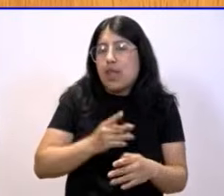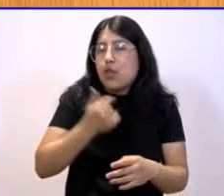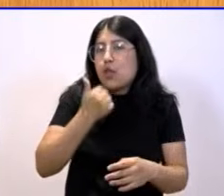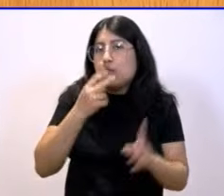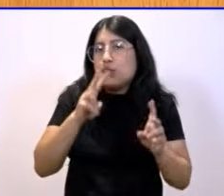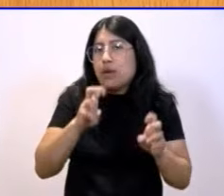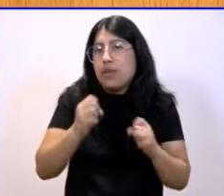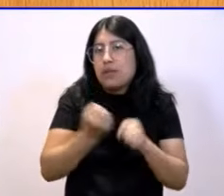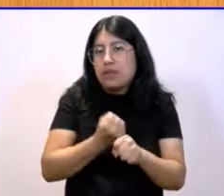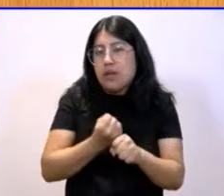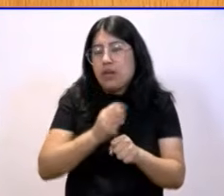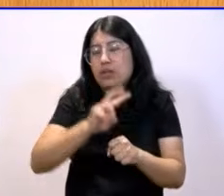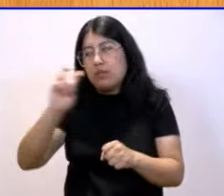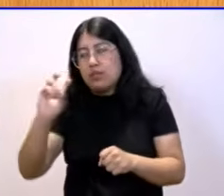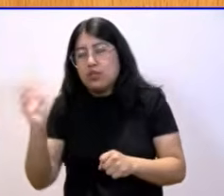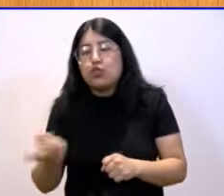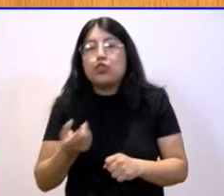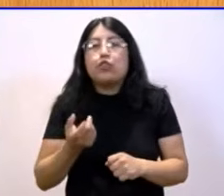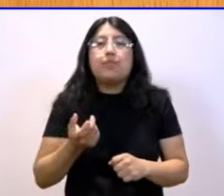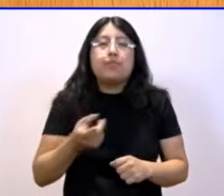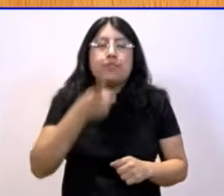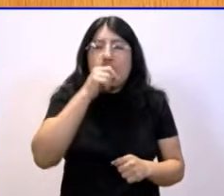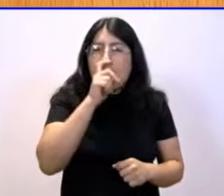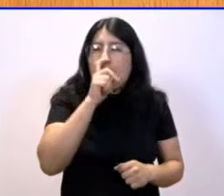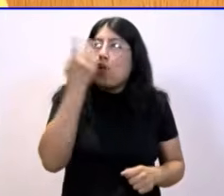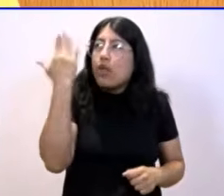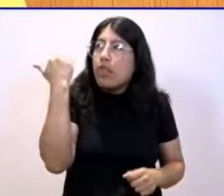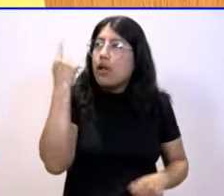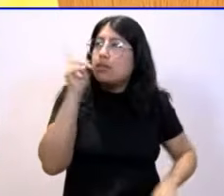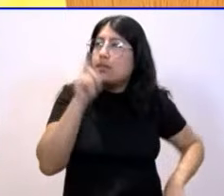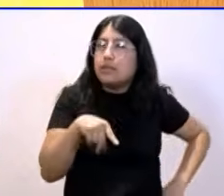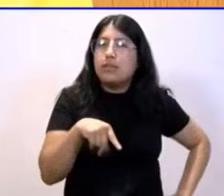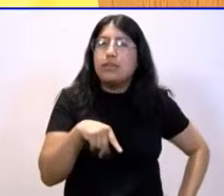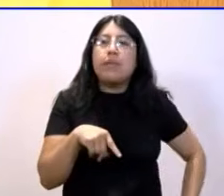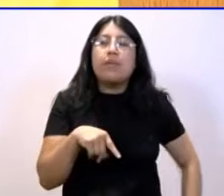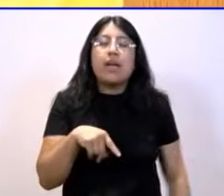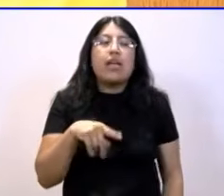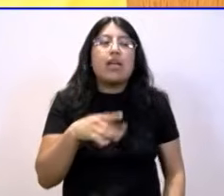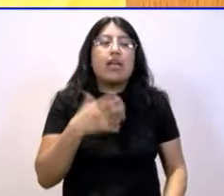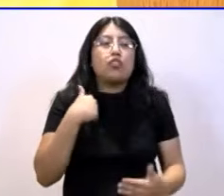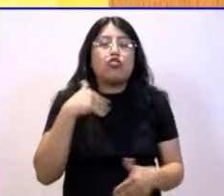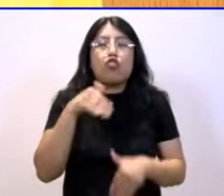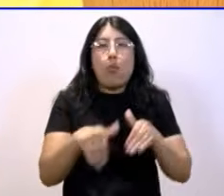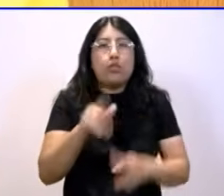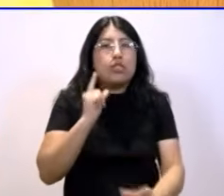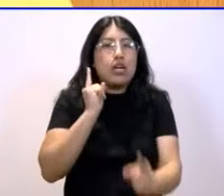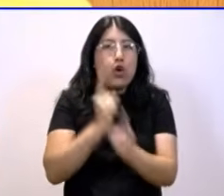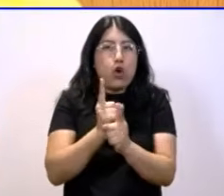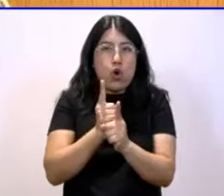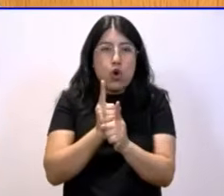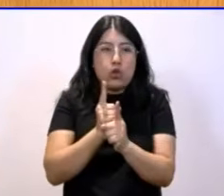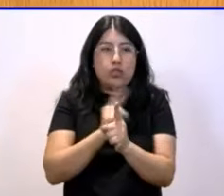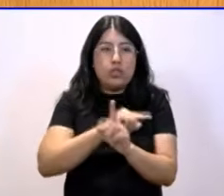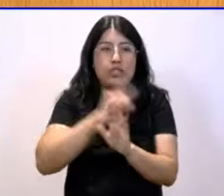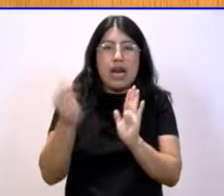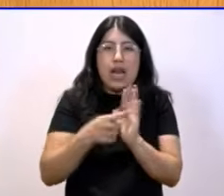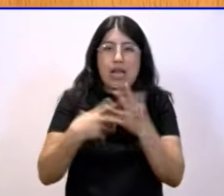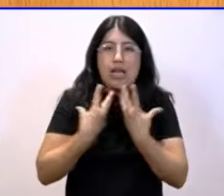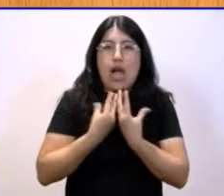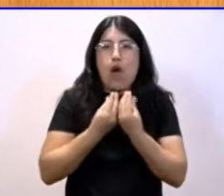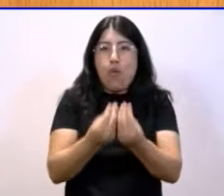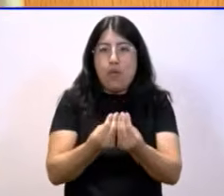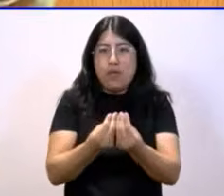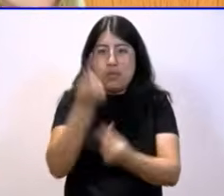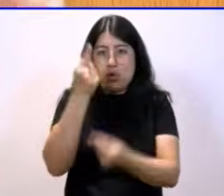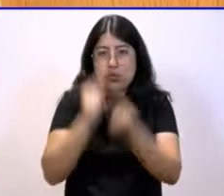cuestiones, ¿verdad, señor Domínguez? Aún recordará usted cuando voté en contra de una ley de acompañamiento de los